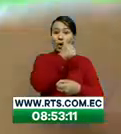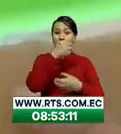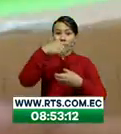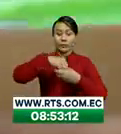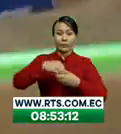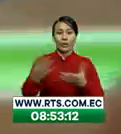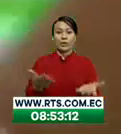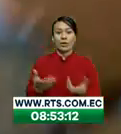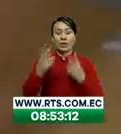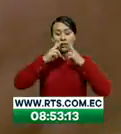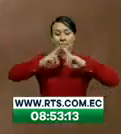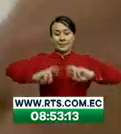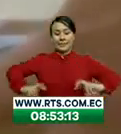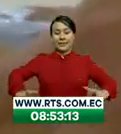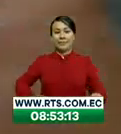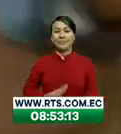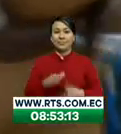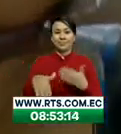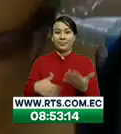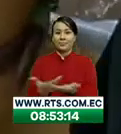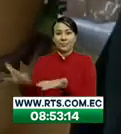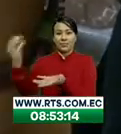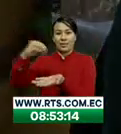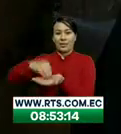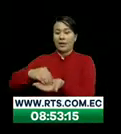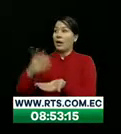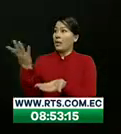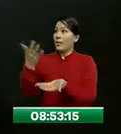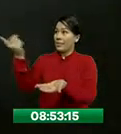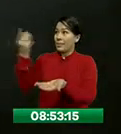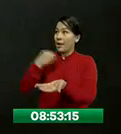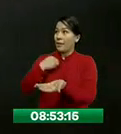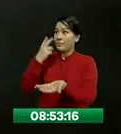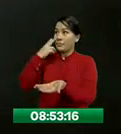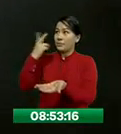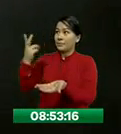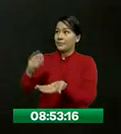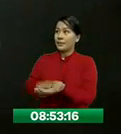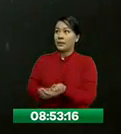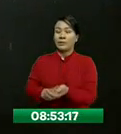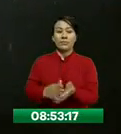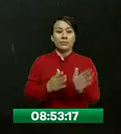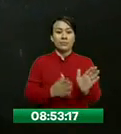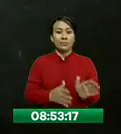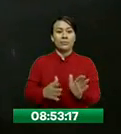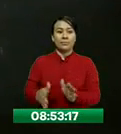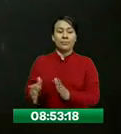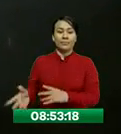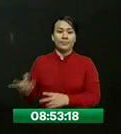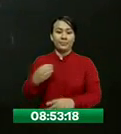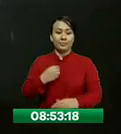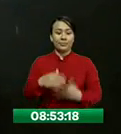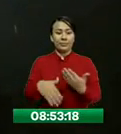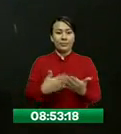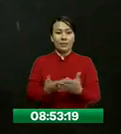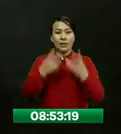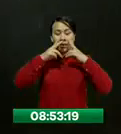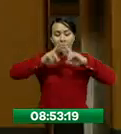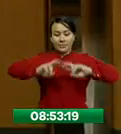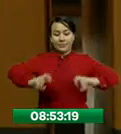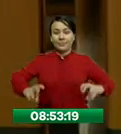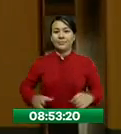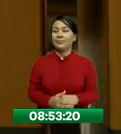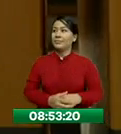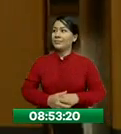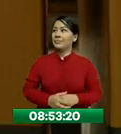vianda que contenían varios tamales. Y en su interior estaba debidamente camuflada una sustancia blanquecina.